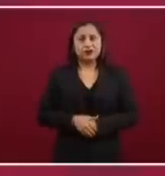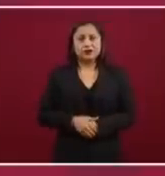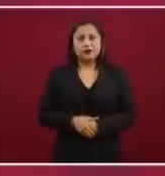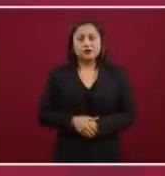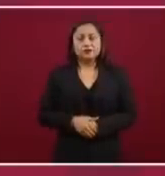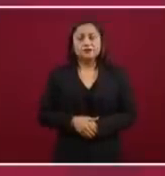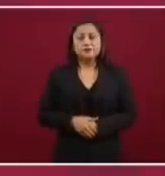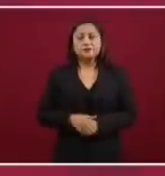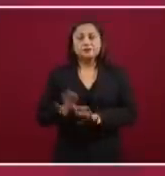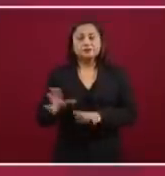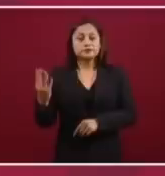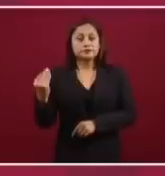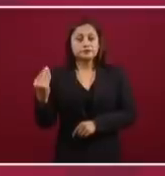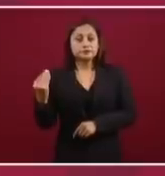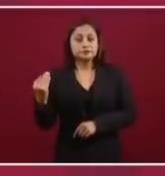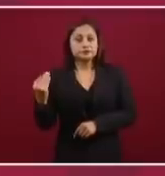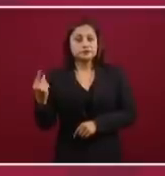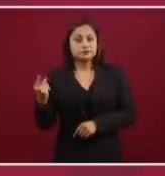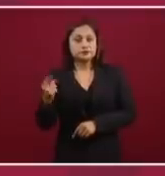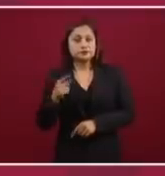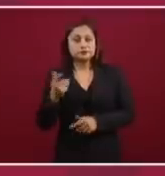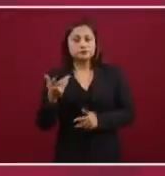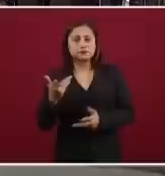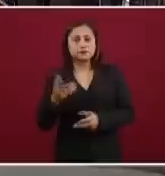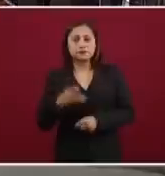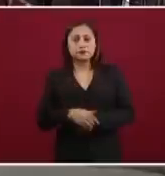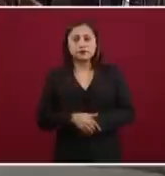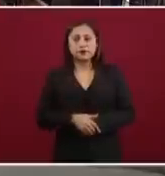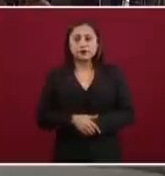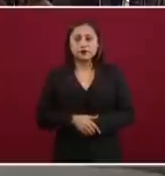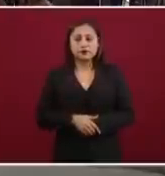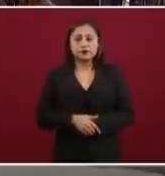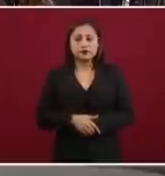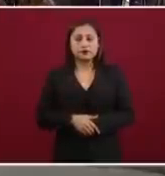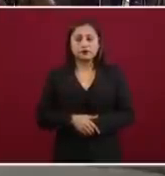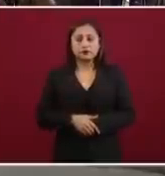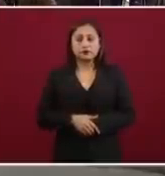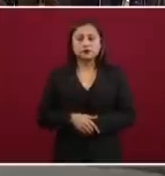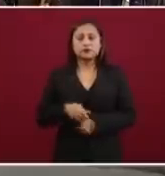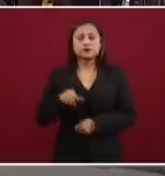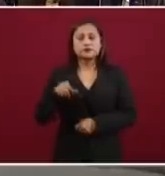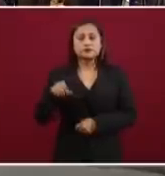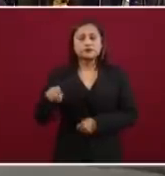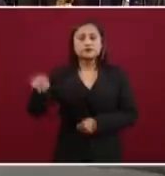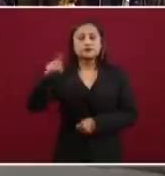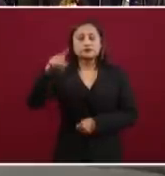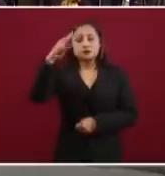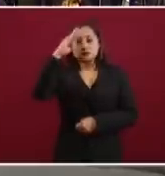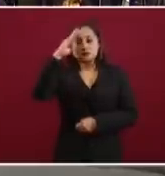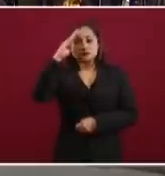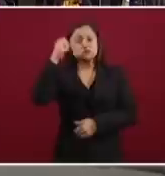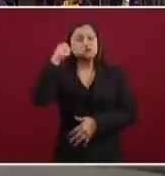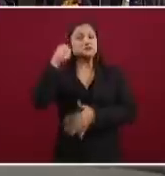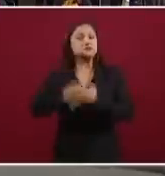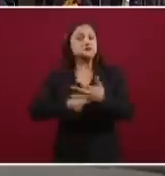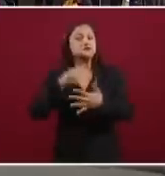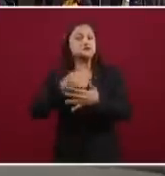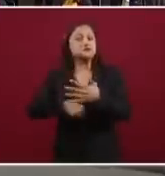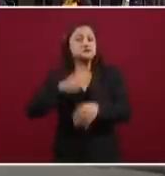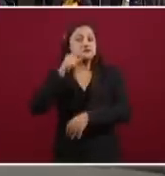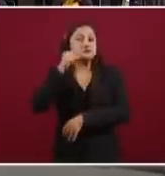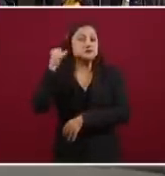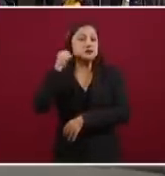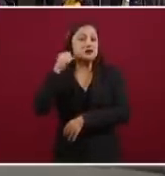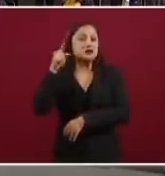Lo que pasa es que había un asunto político. ¿Eso? ¿Piensa que fue un asunto político? Sí, la protesta de ayer, ganó, sí, deseos de